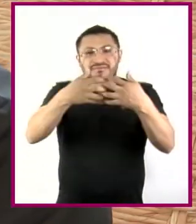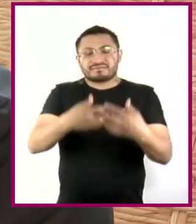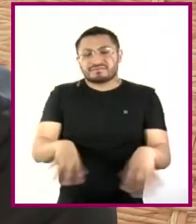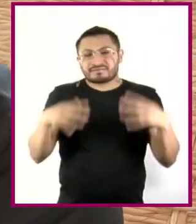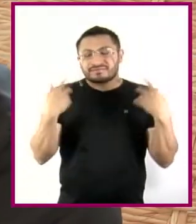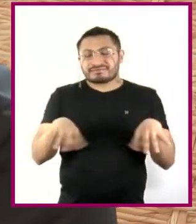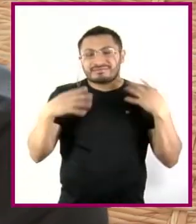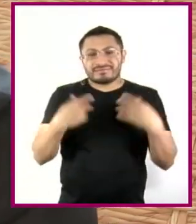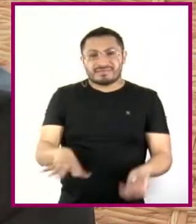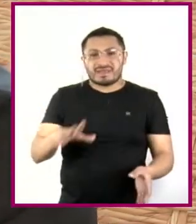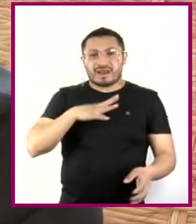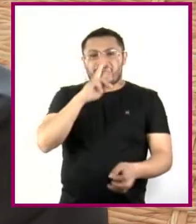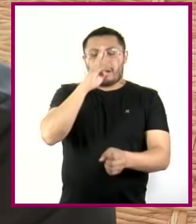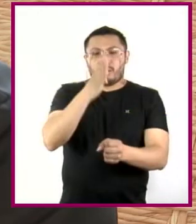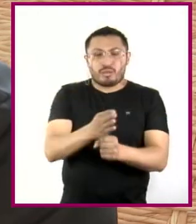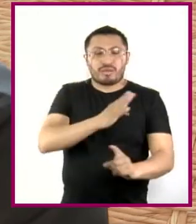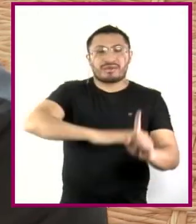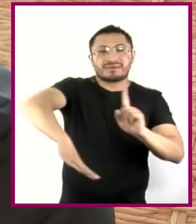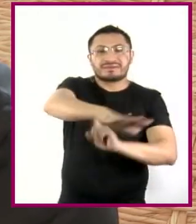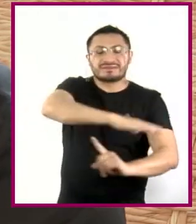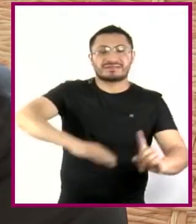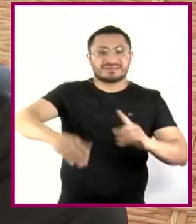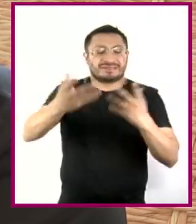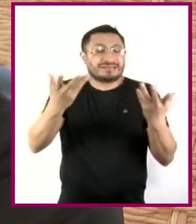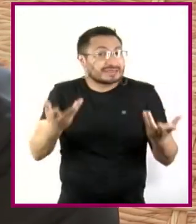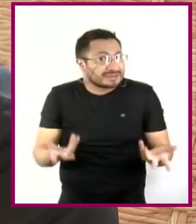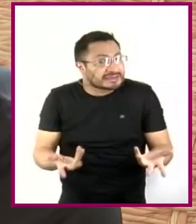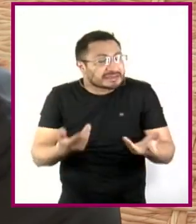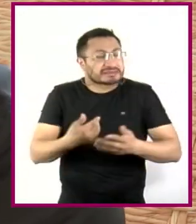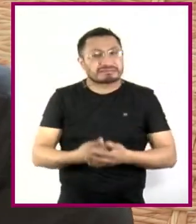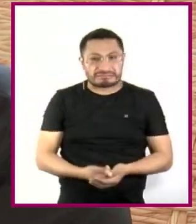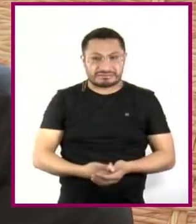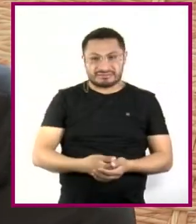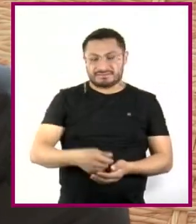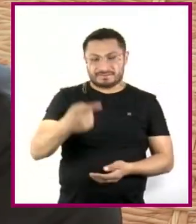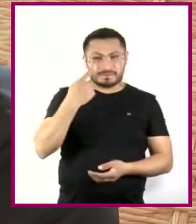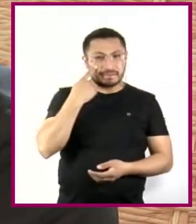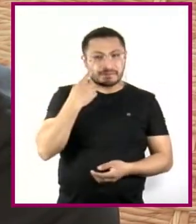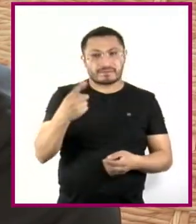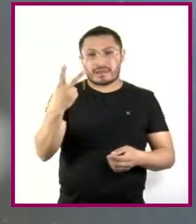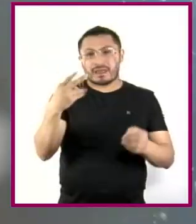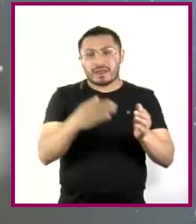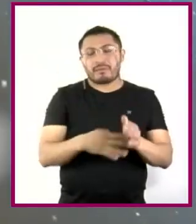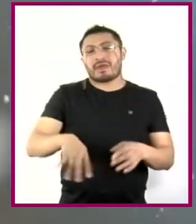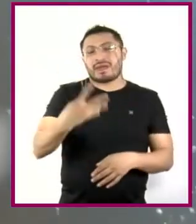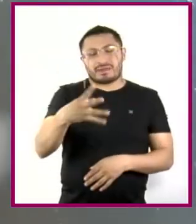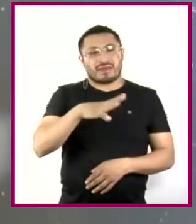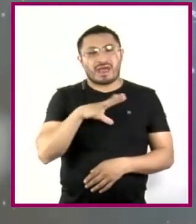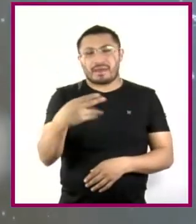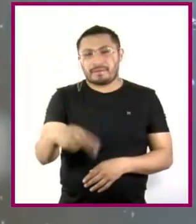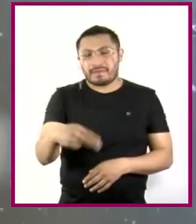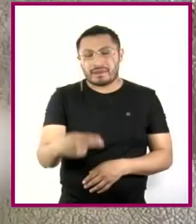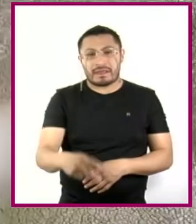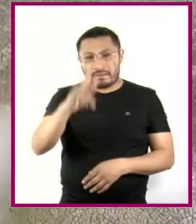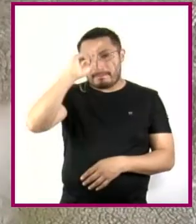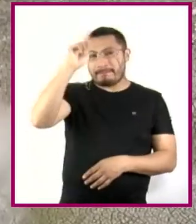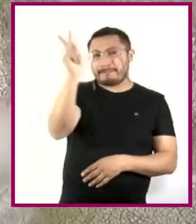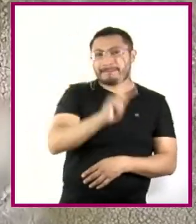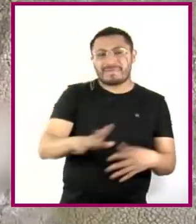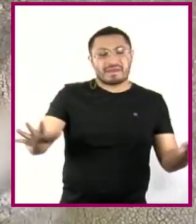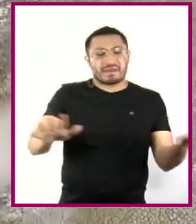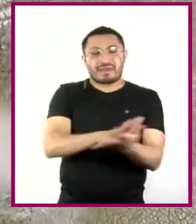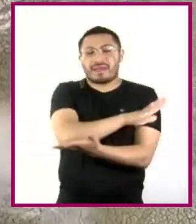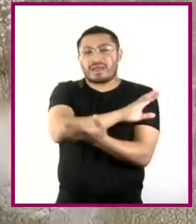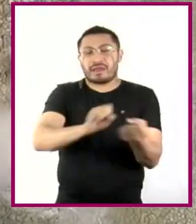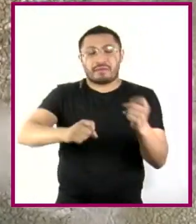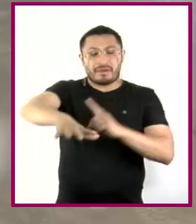una responsabilidad con el medio ambiente. Fíjense, en 2014 hubo lo que se llamó el peor desastre